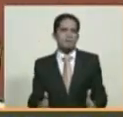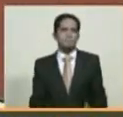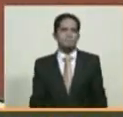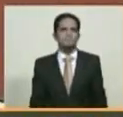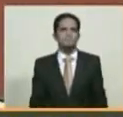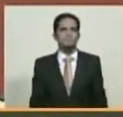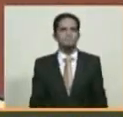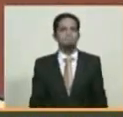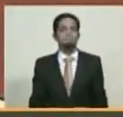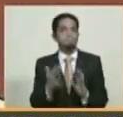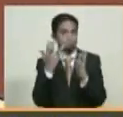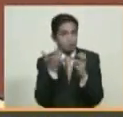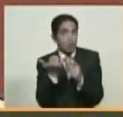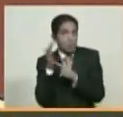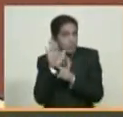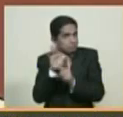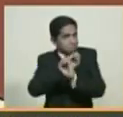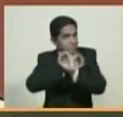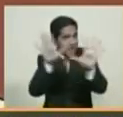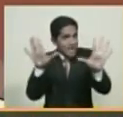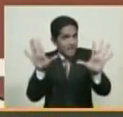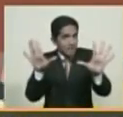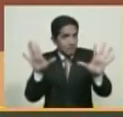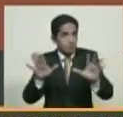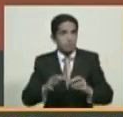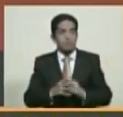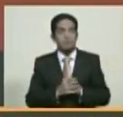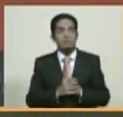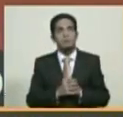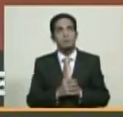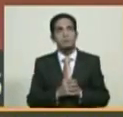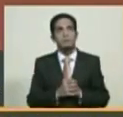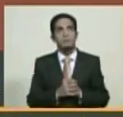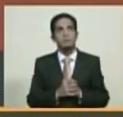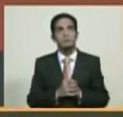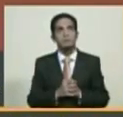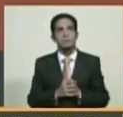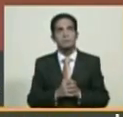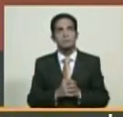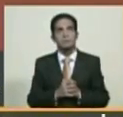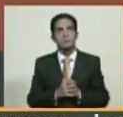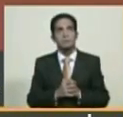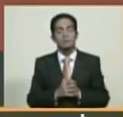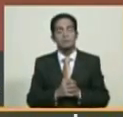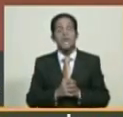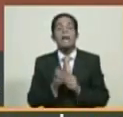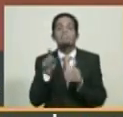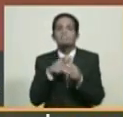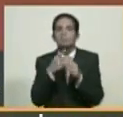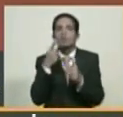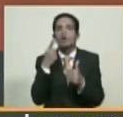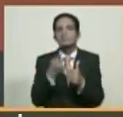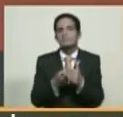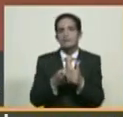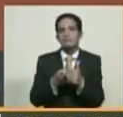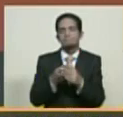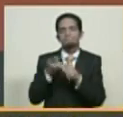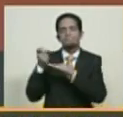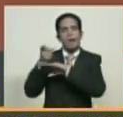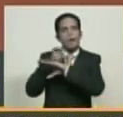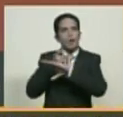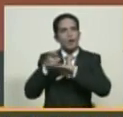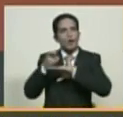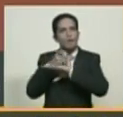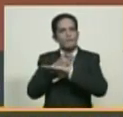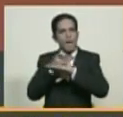Los números hablan por sí solos. Ha ocurrido un entramado de algunos gobiernos que ustedes